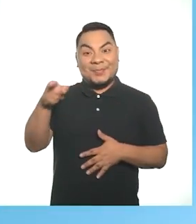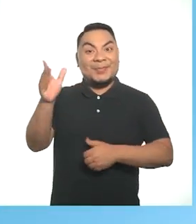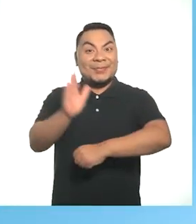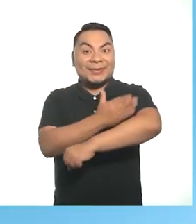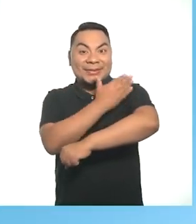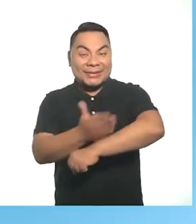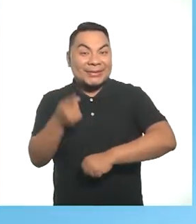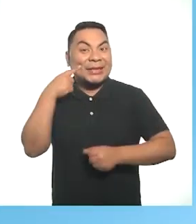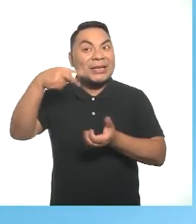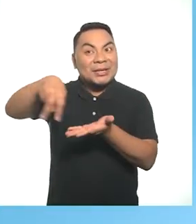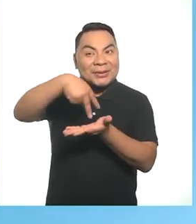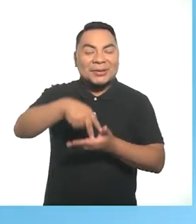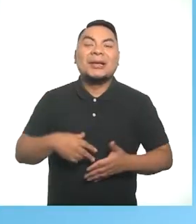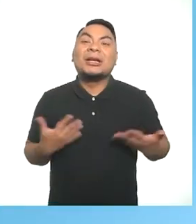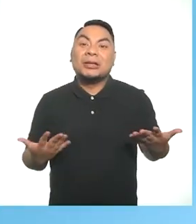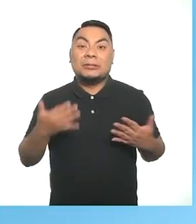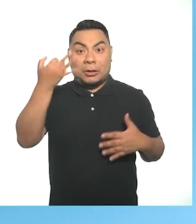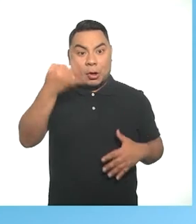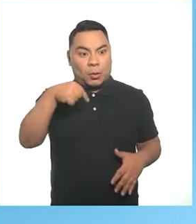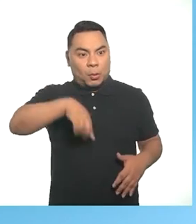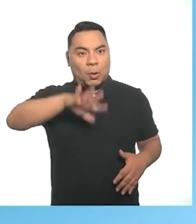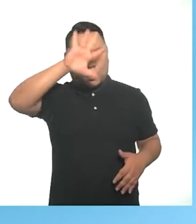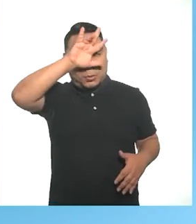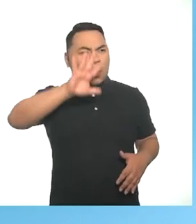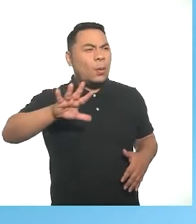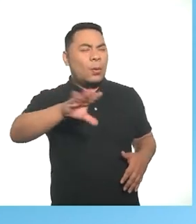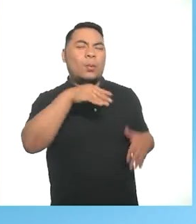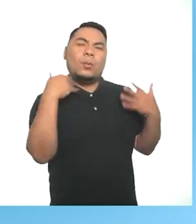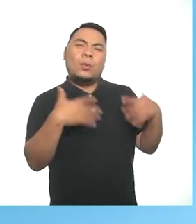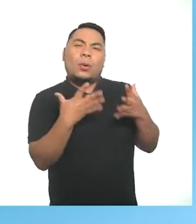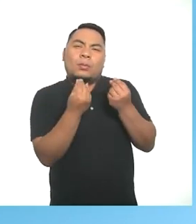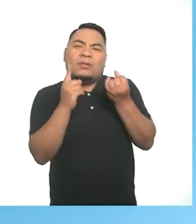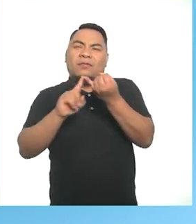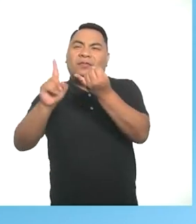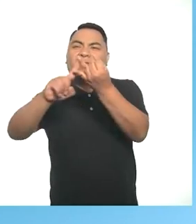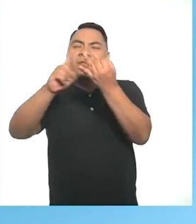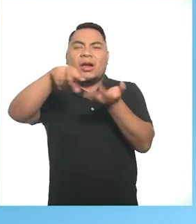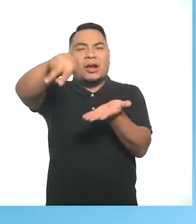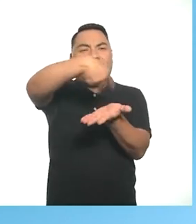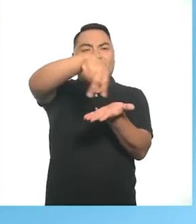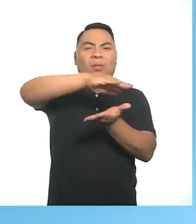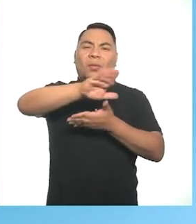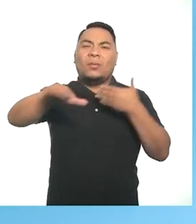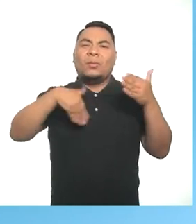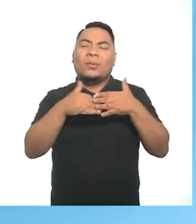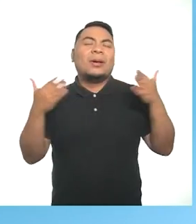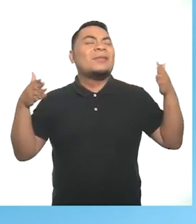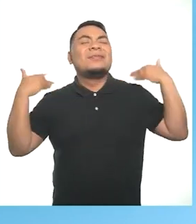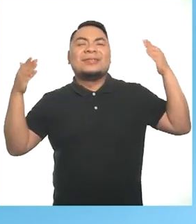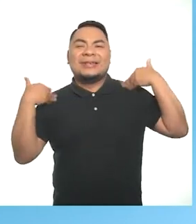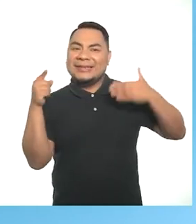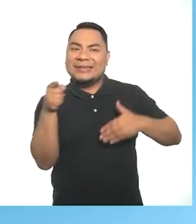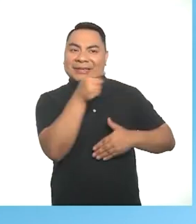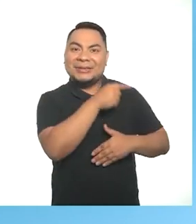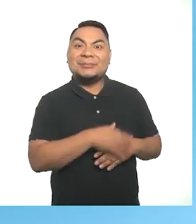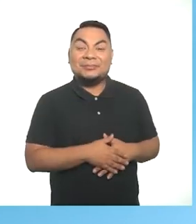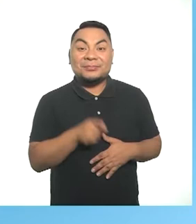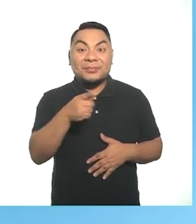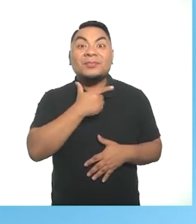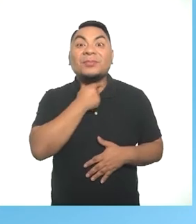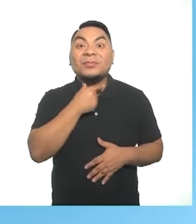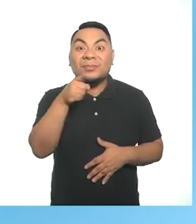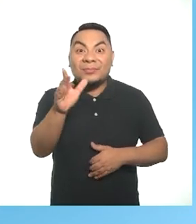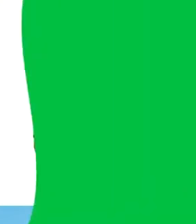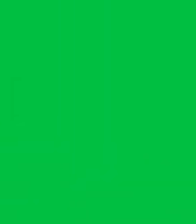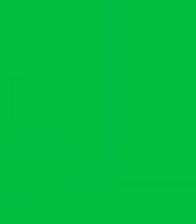¡Divertida estuvo! Realmente nuestro Perú tiene muchos ritmos y todos son muy alegres. ¿Les